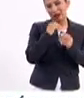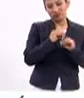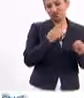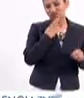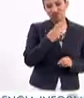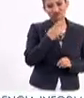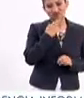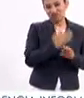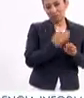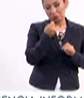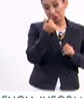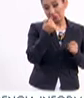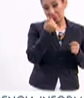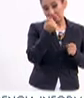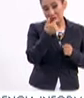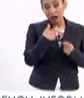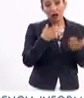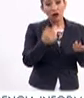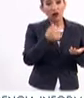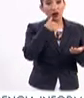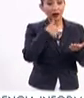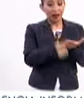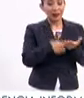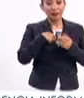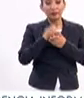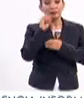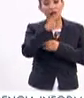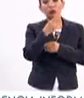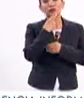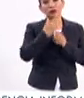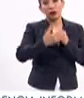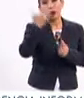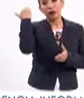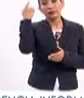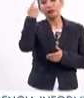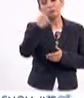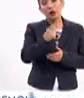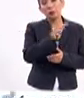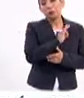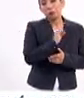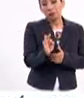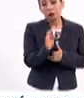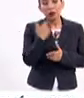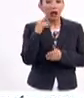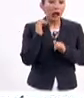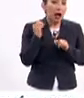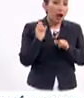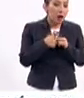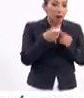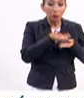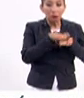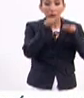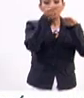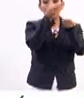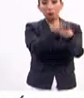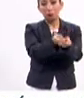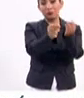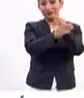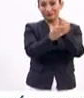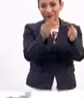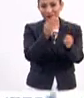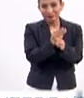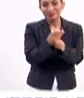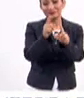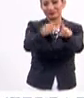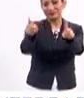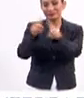no se usa por medio del cartero, pues ya se utilizaba también la posibilidad de hacer llegar